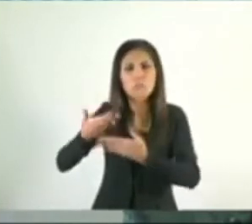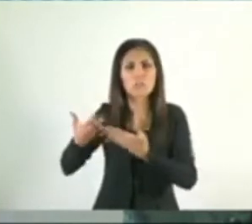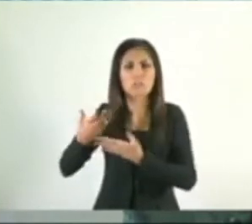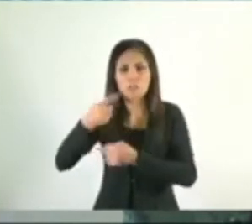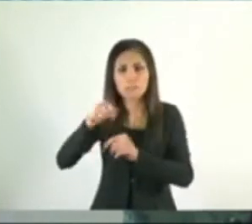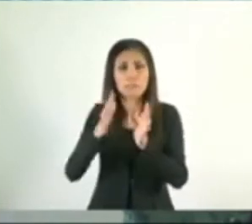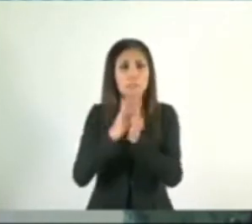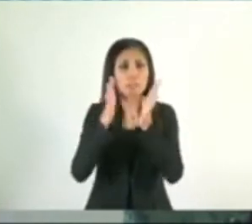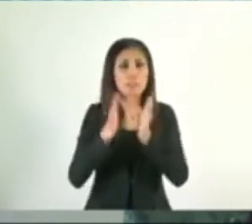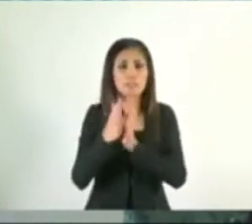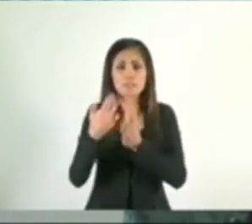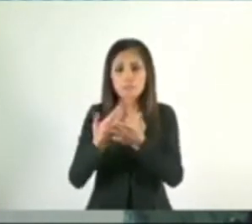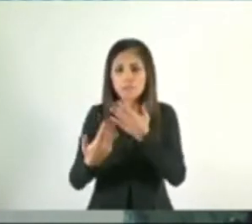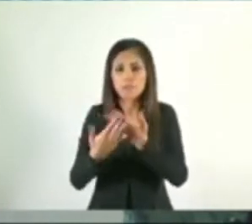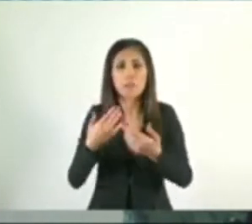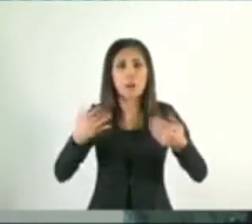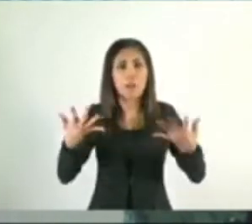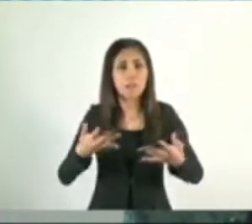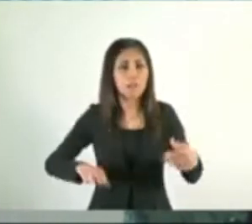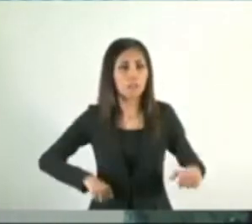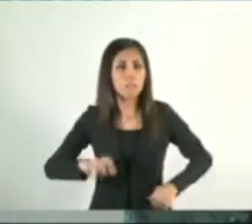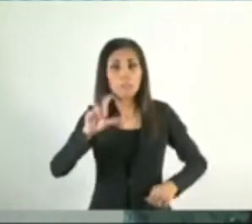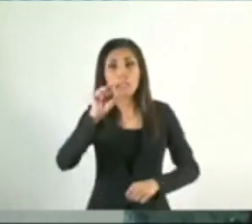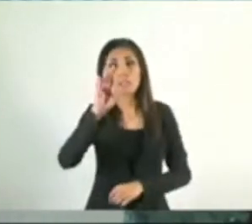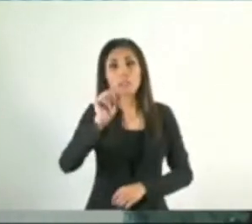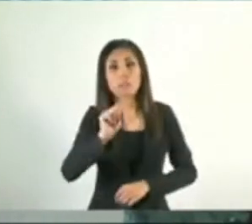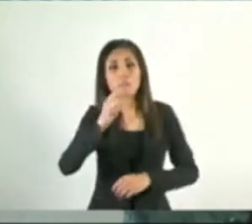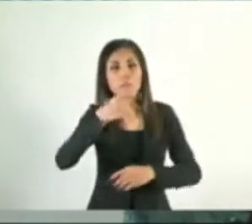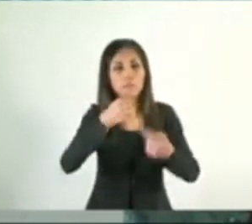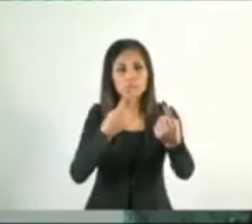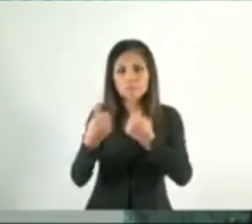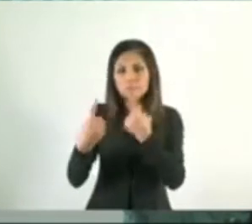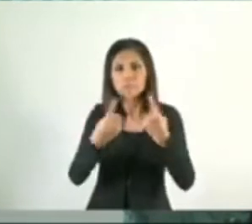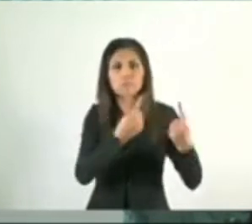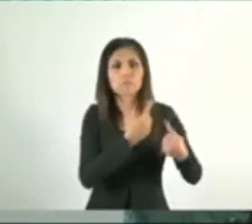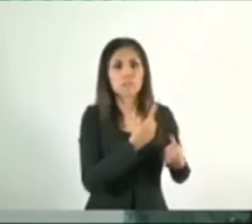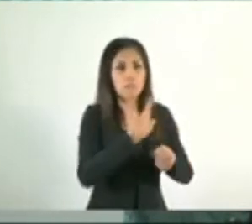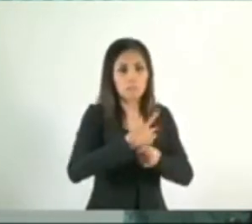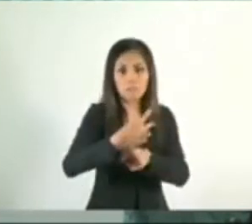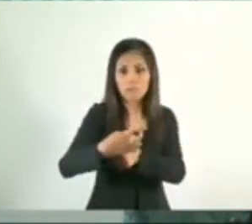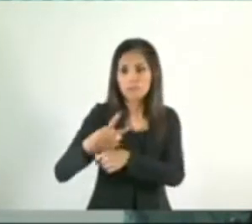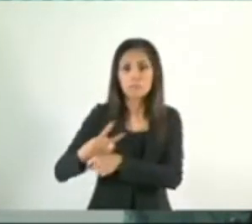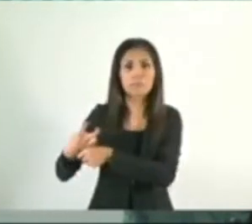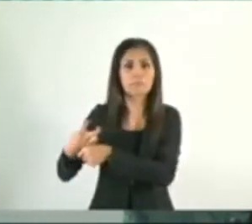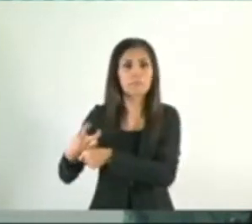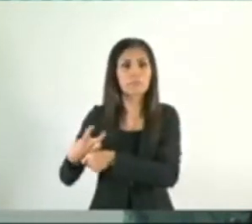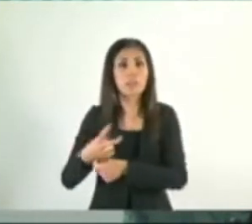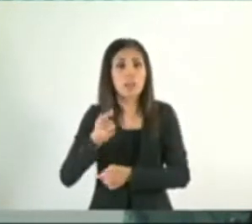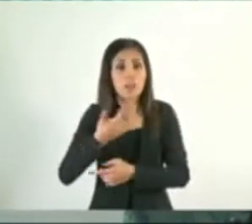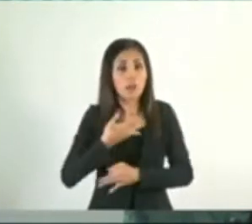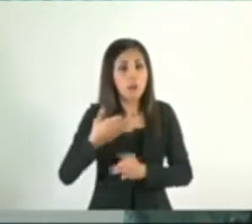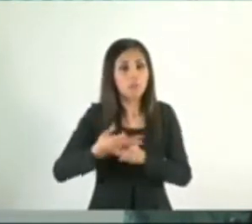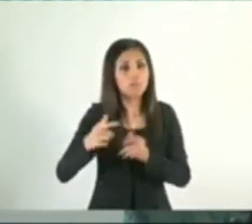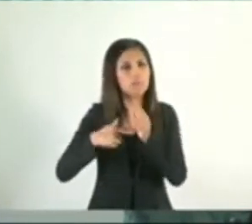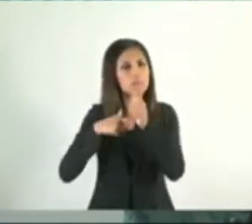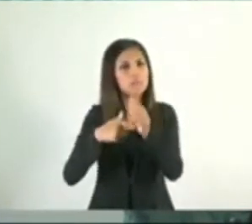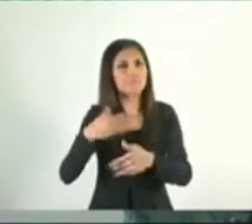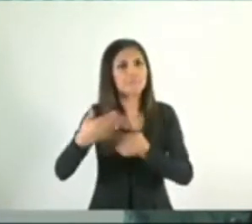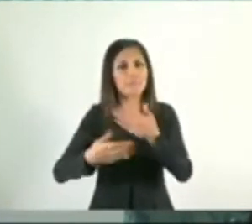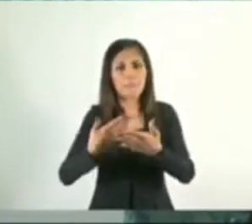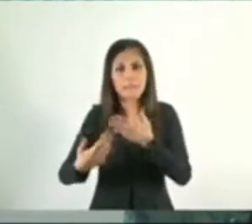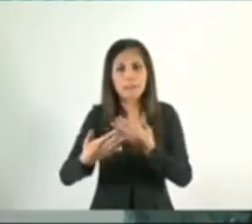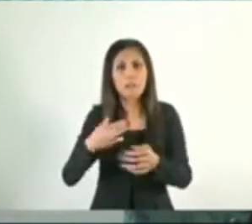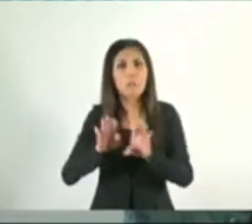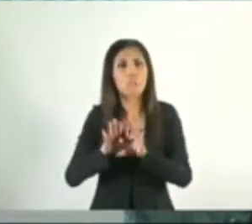participando de manera activa en 29 mesas de trabajo a las que fuimos invitados. Se han mantenido constantes reuniones de manera presencial